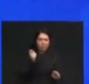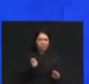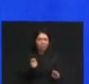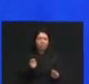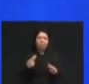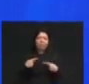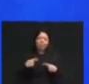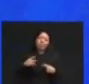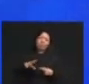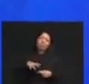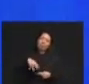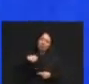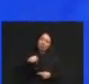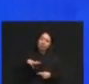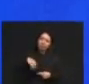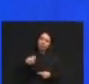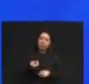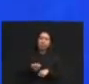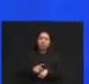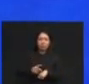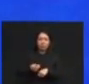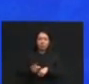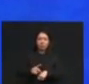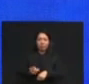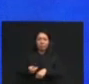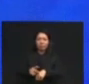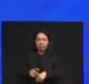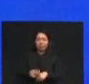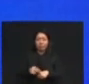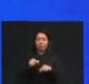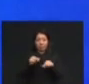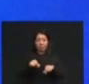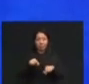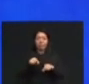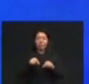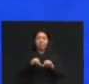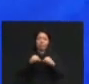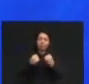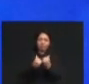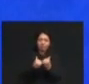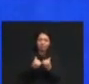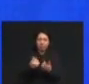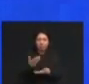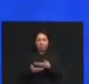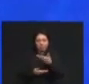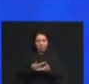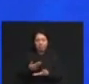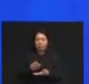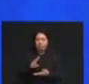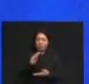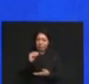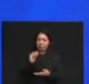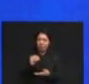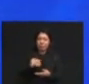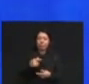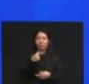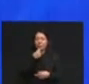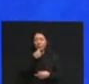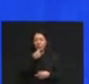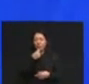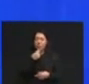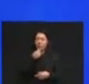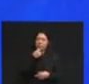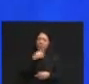el amor con el que diariamente brindamos más de 90 servicios a 500 bebés, niños, niñas, jóvenes y adultos